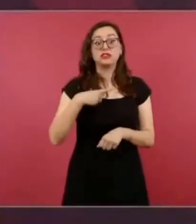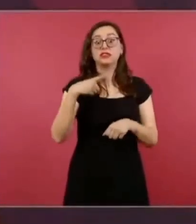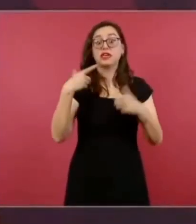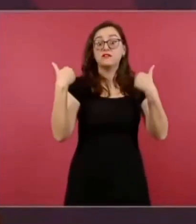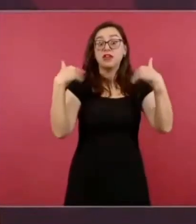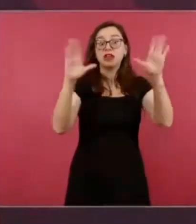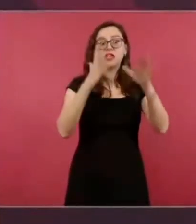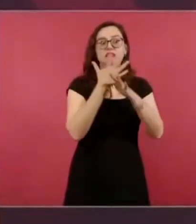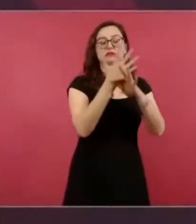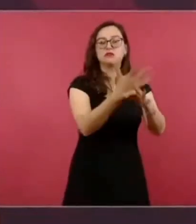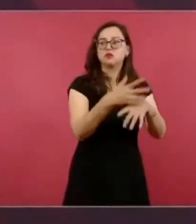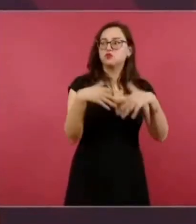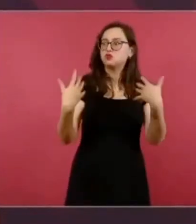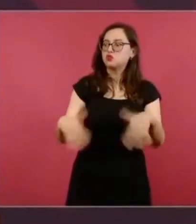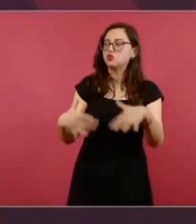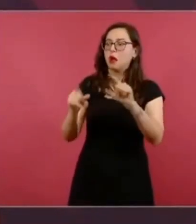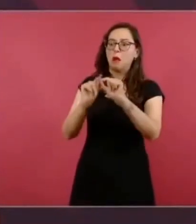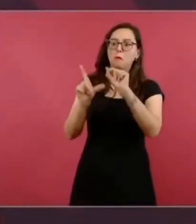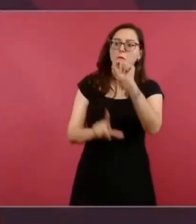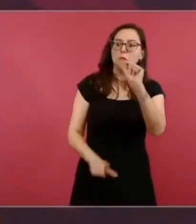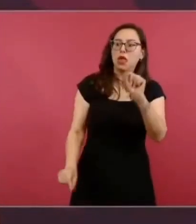desde hace más de 40 años.